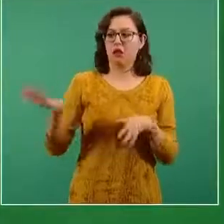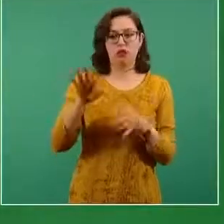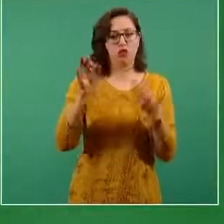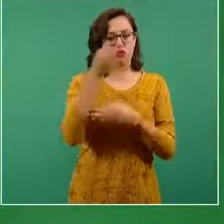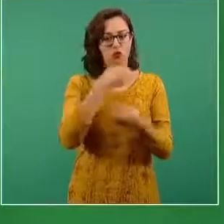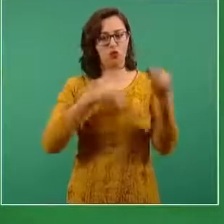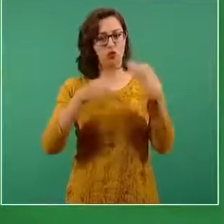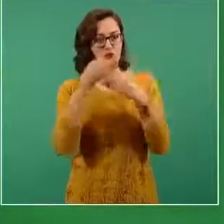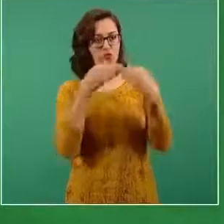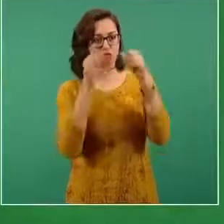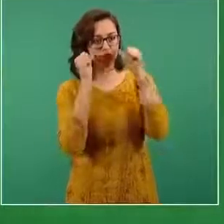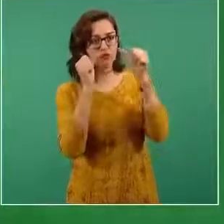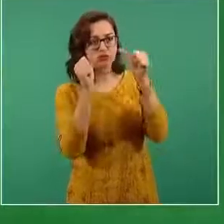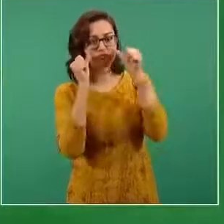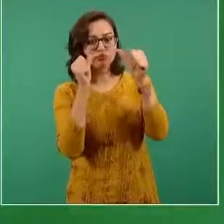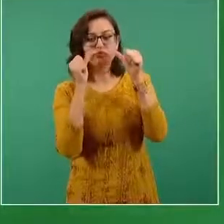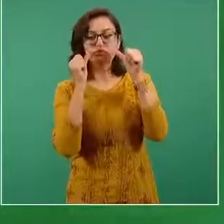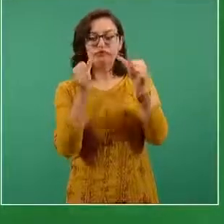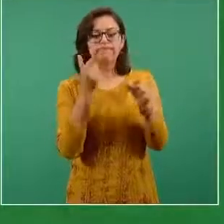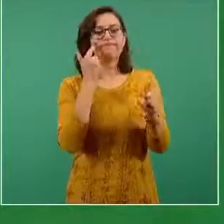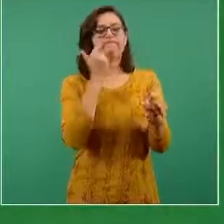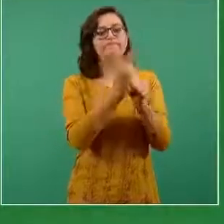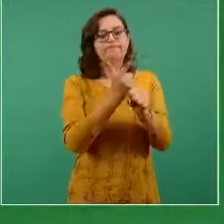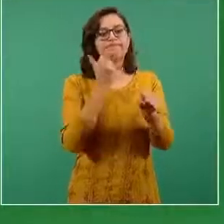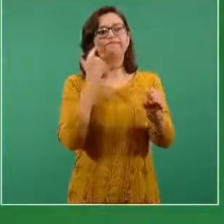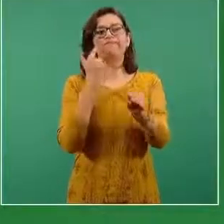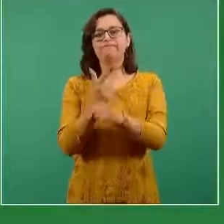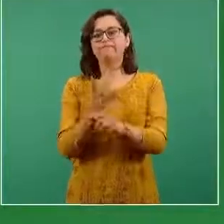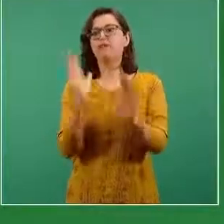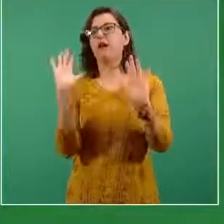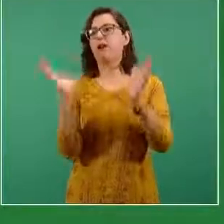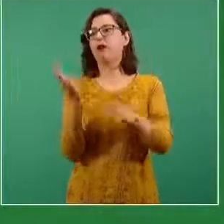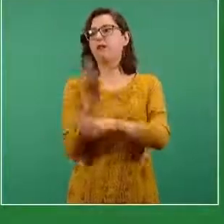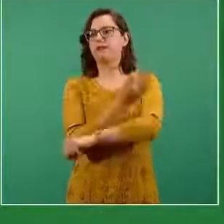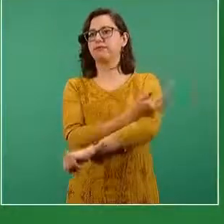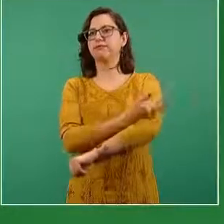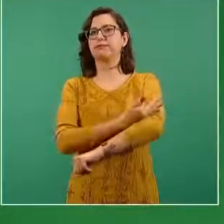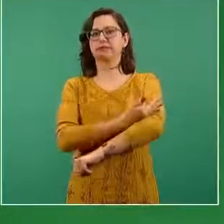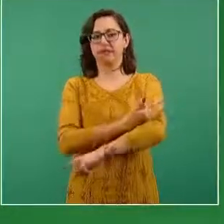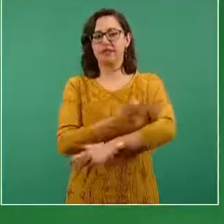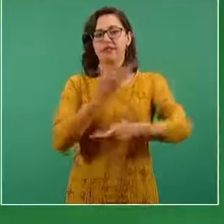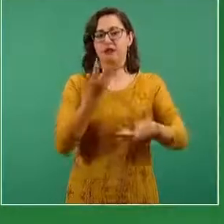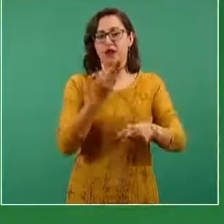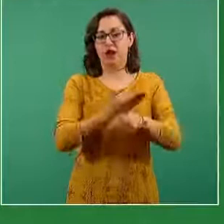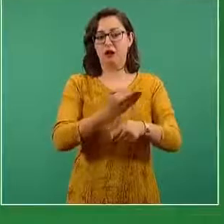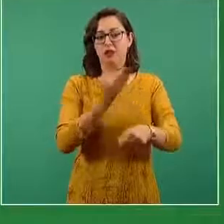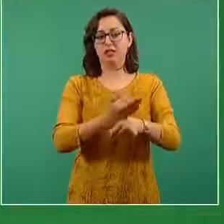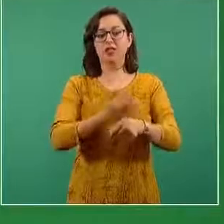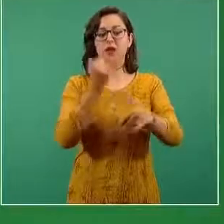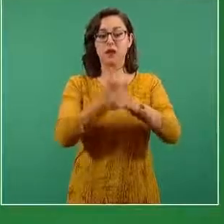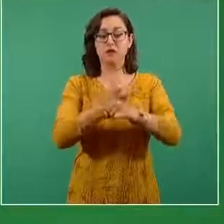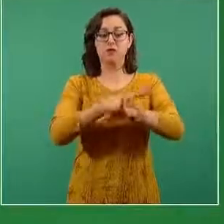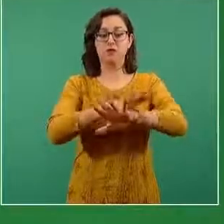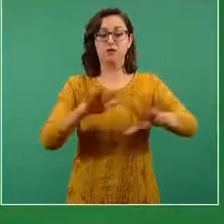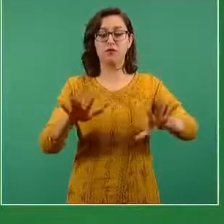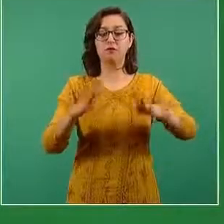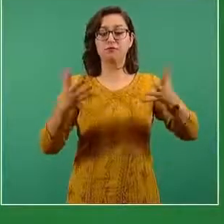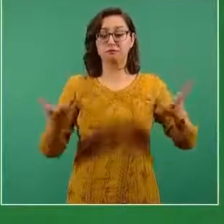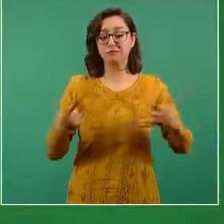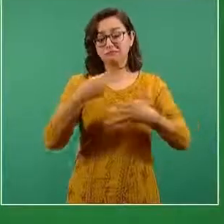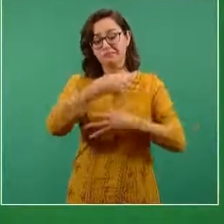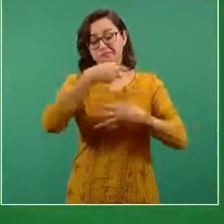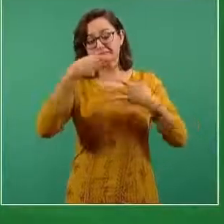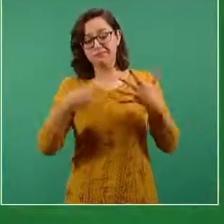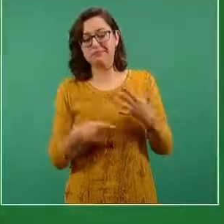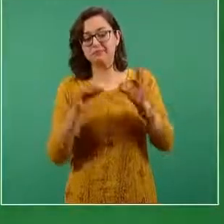y que obviamente ellos identifiquen en la información que aquí se ha expresado aquellos componentes